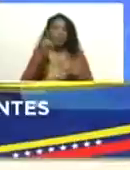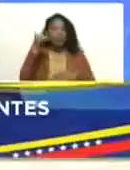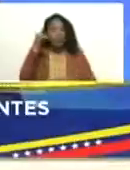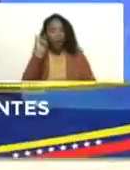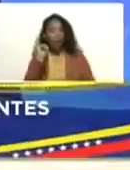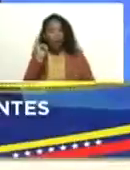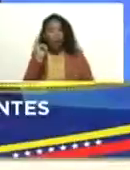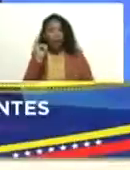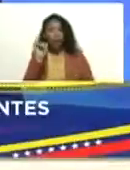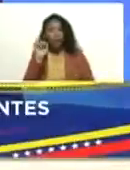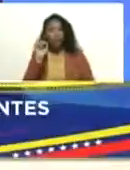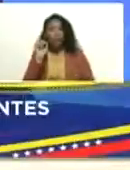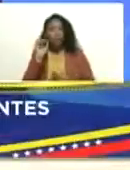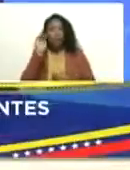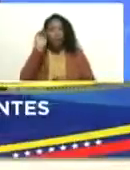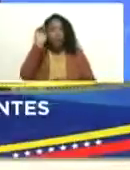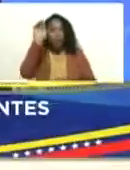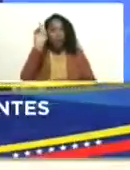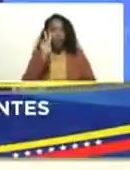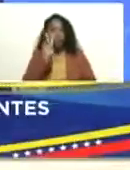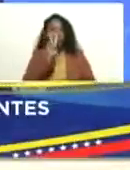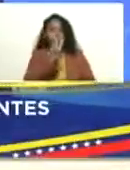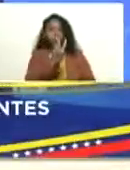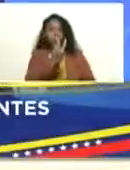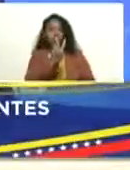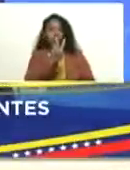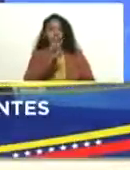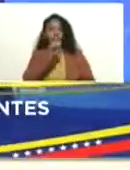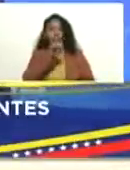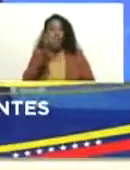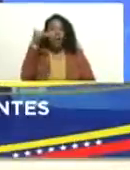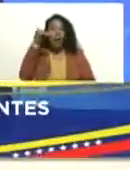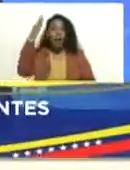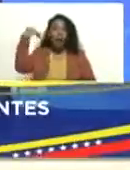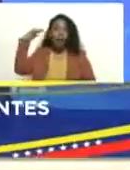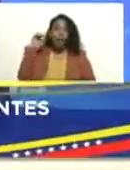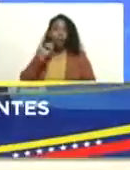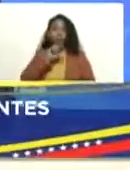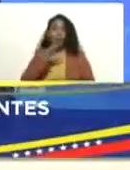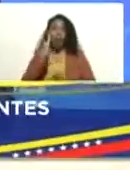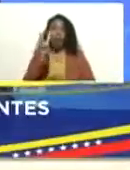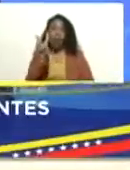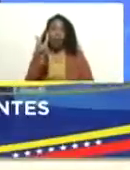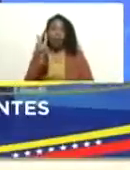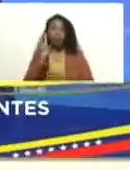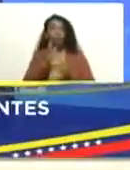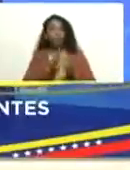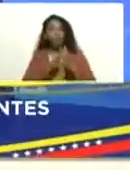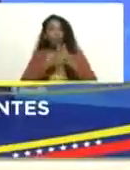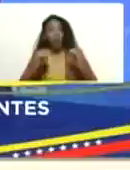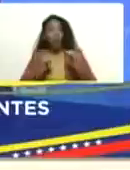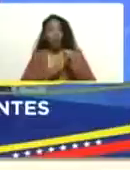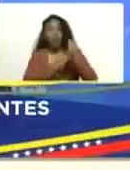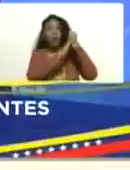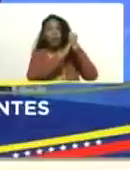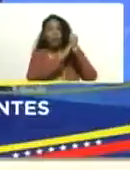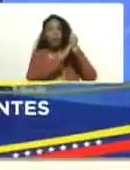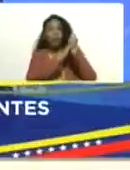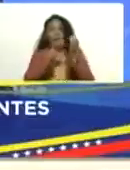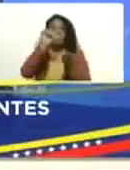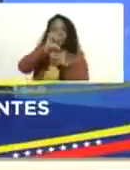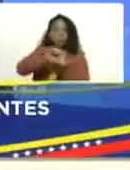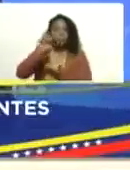la visión histórica que han tenido nuestros líderes. Estamos del lado correcto de la historia, Irán y